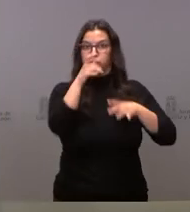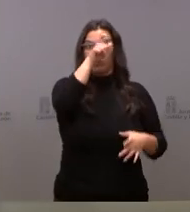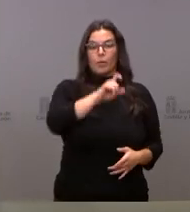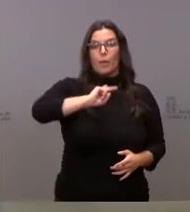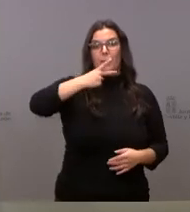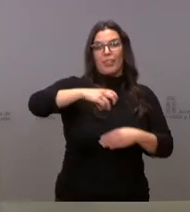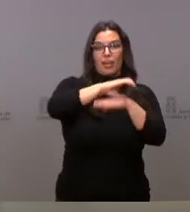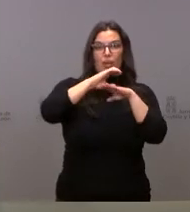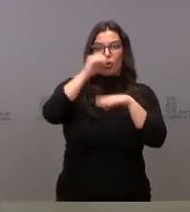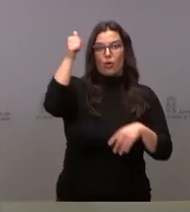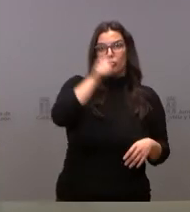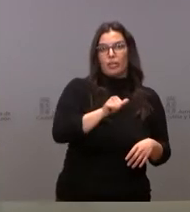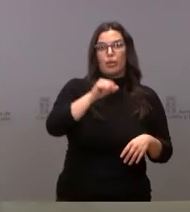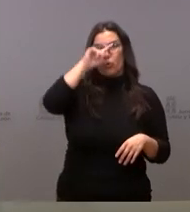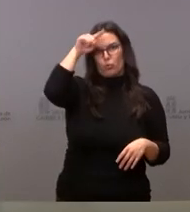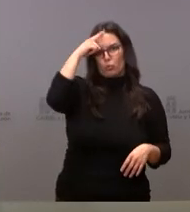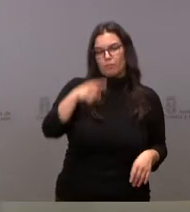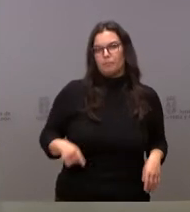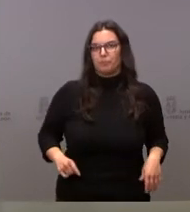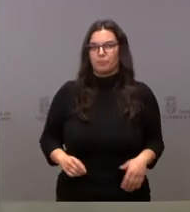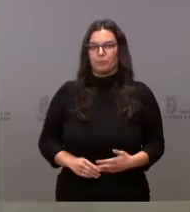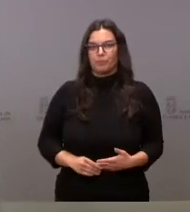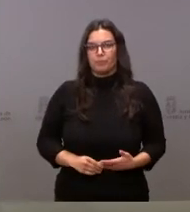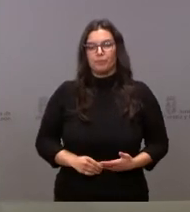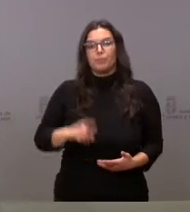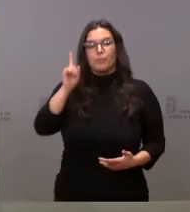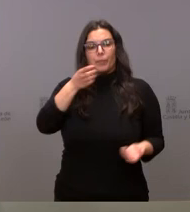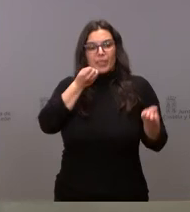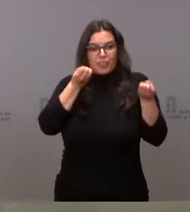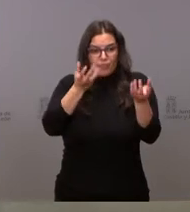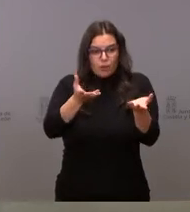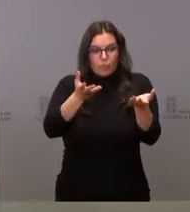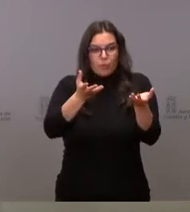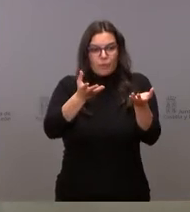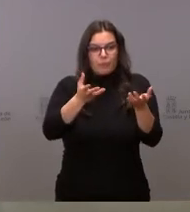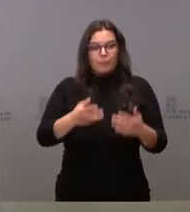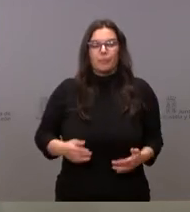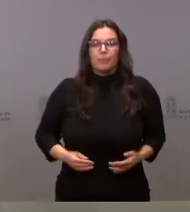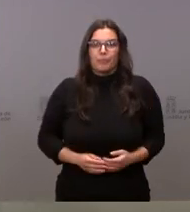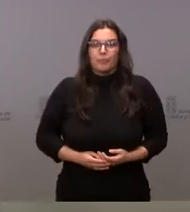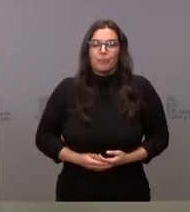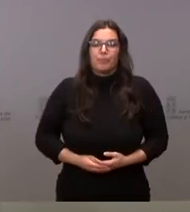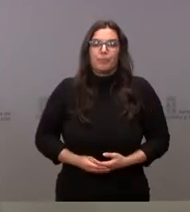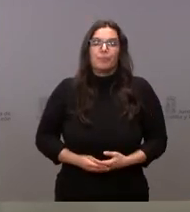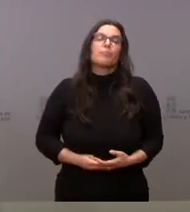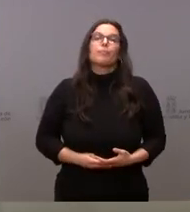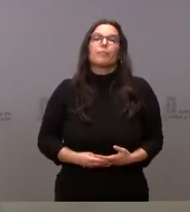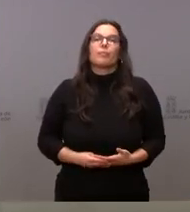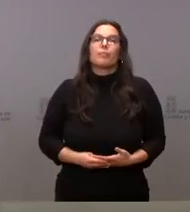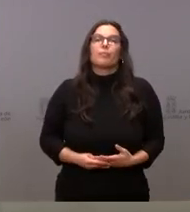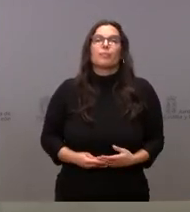el viceconsejero de cultura les informo también de castilla y león ha acordado